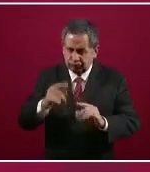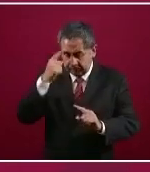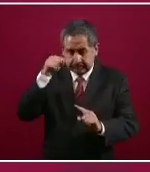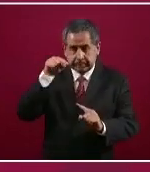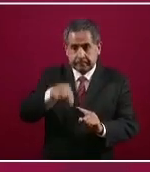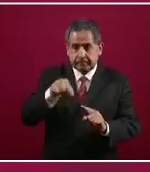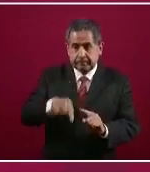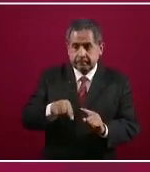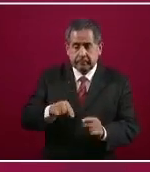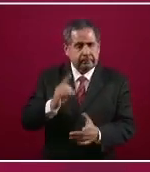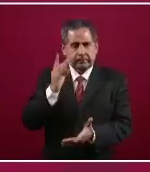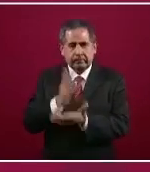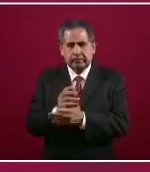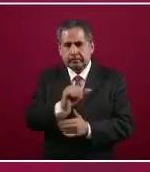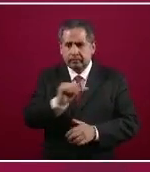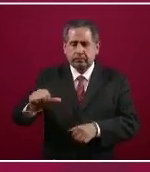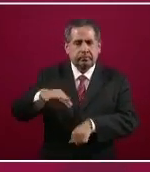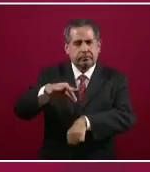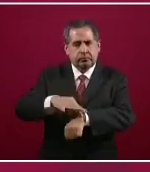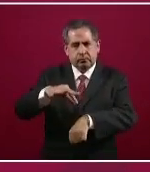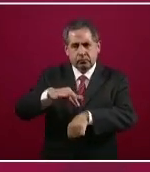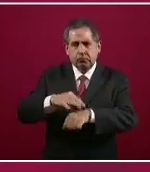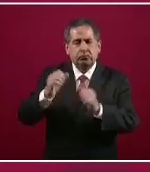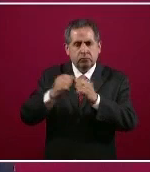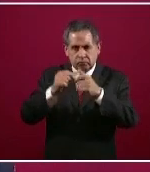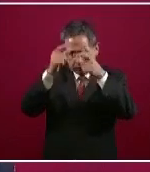de médicos y de enfermeras,